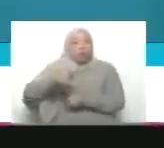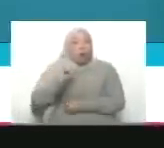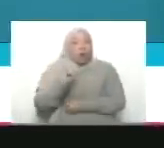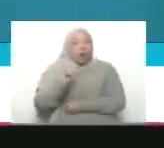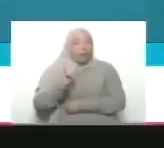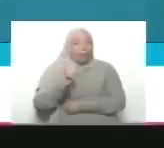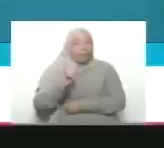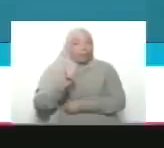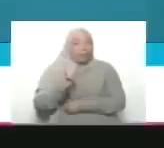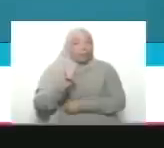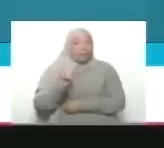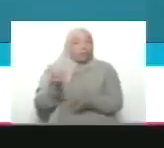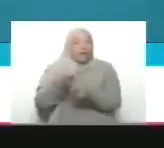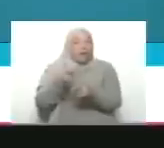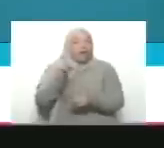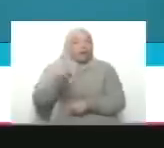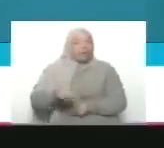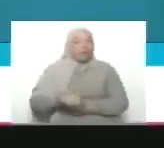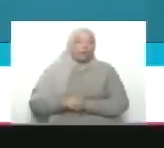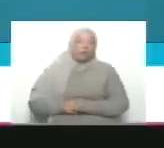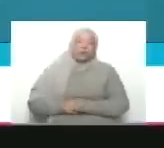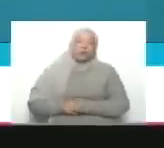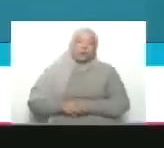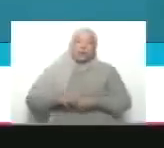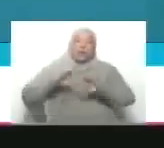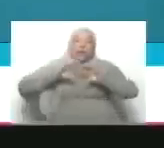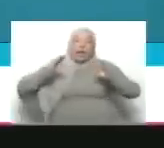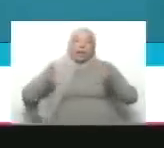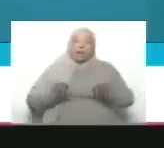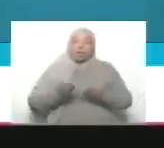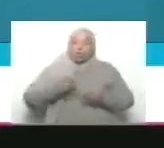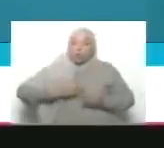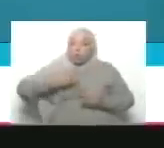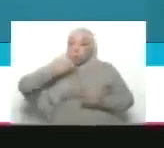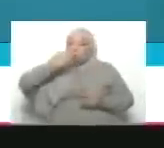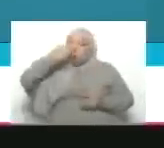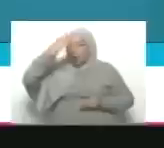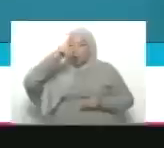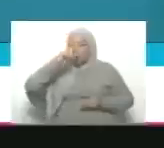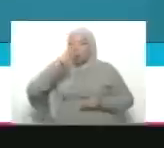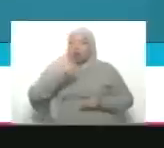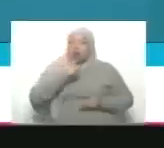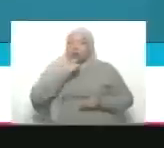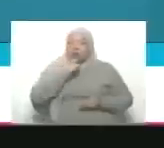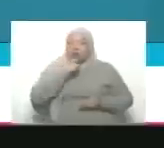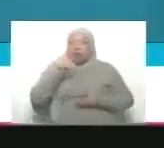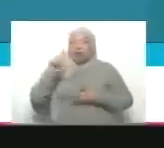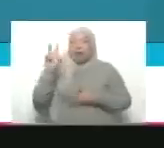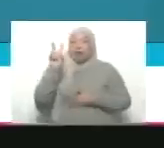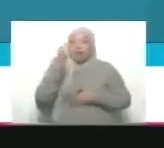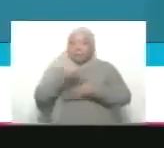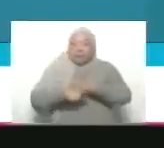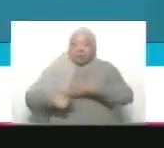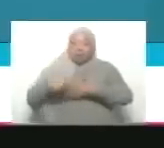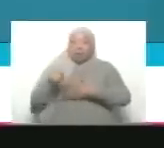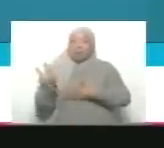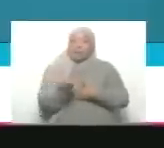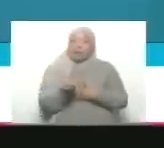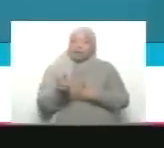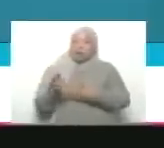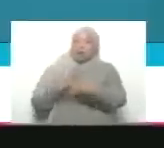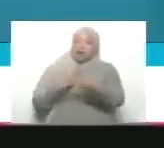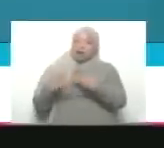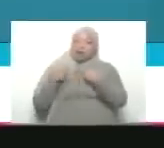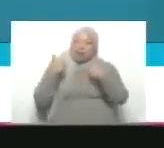fíjense ustedes mundo árabe Qatar América del Sur Venezuela podemos tener